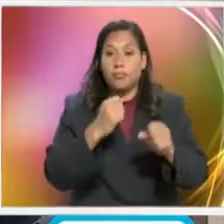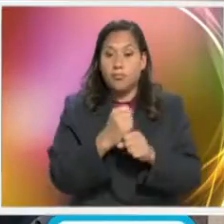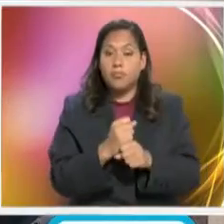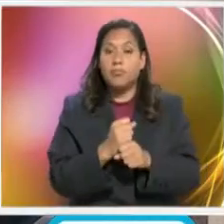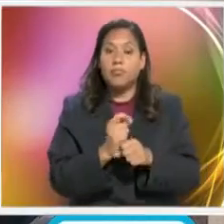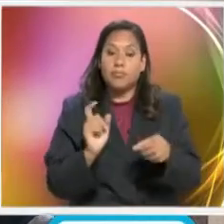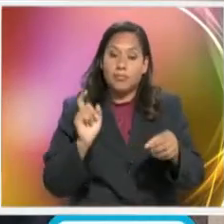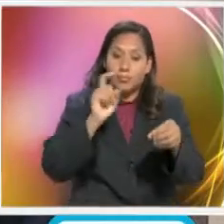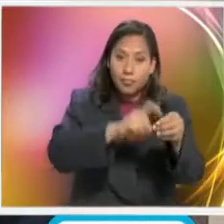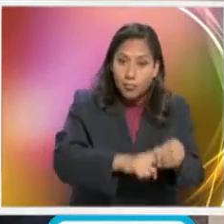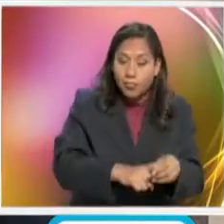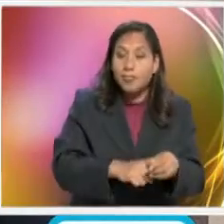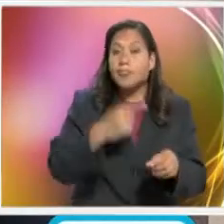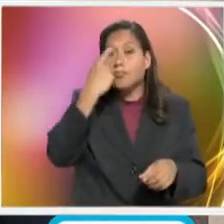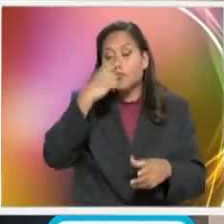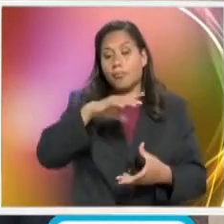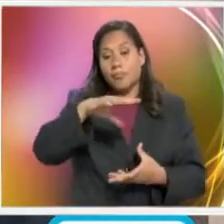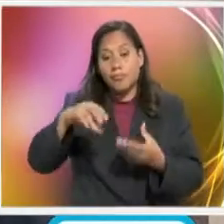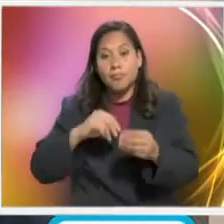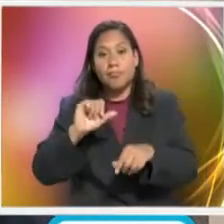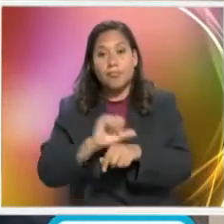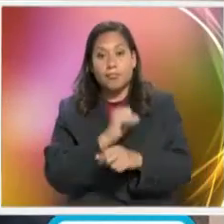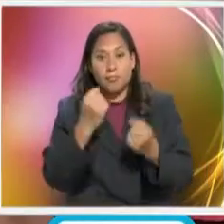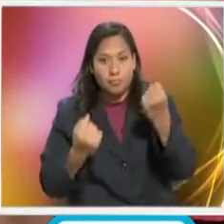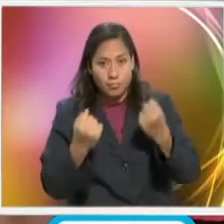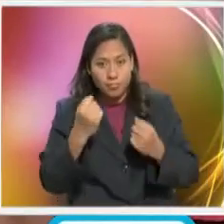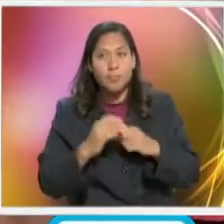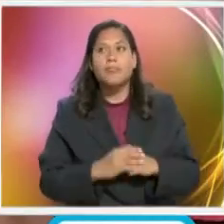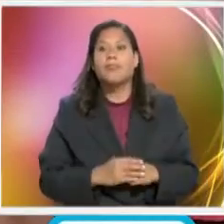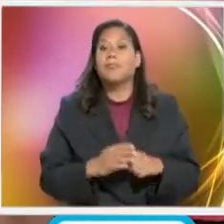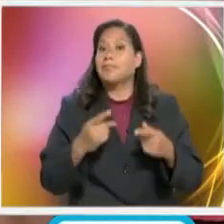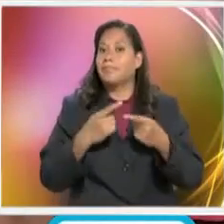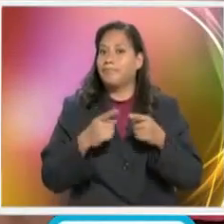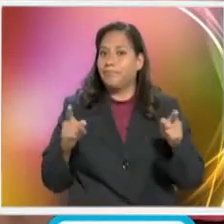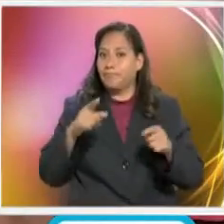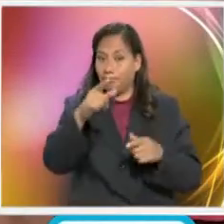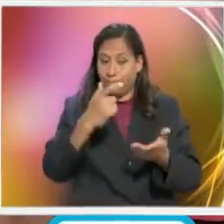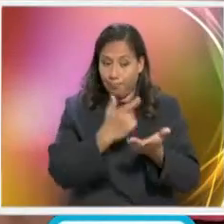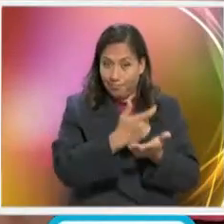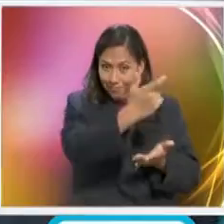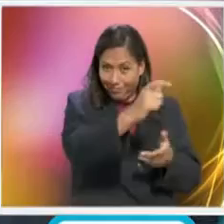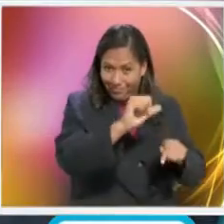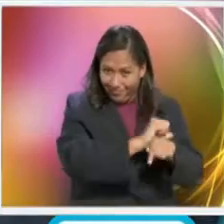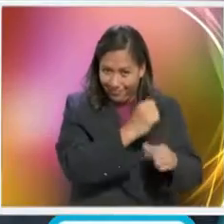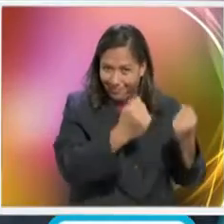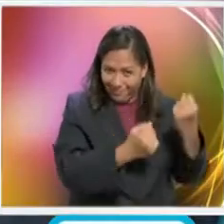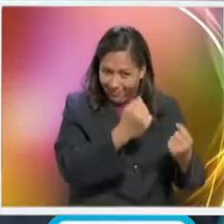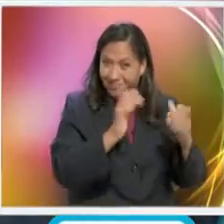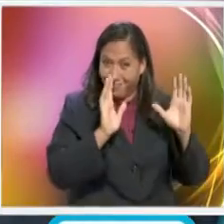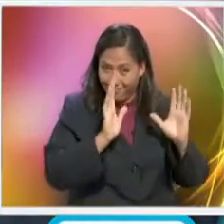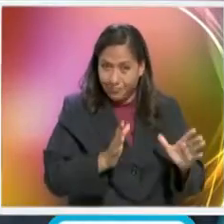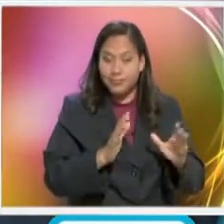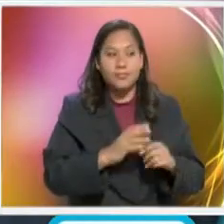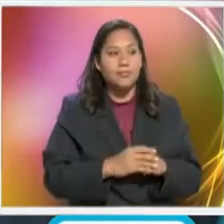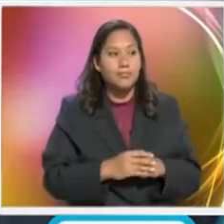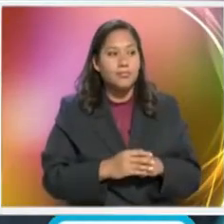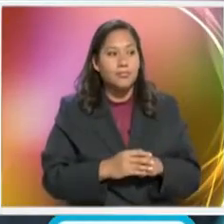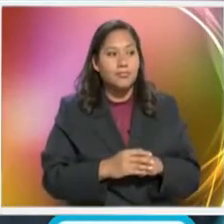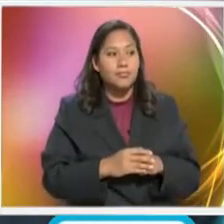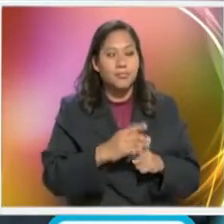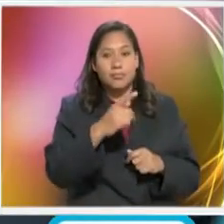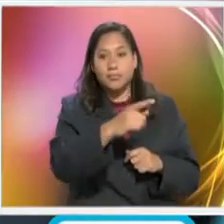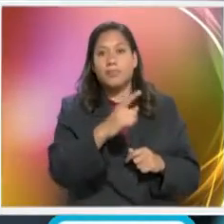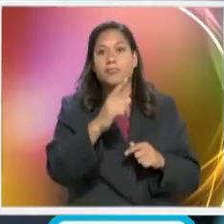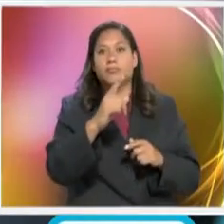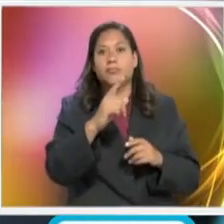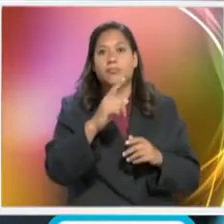enganche de comprarte ese coche. Ah, La diferencia aquí es que después de que pagues el coche, o sea, Sí. de que te lo compres, Sí. vas a tener que pagar la